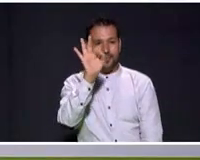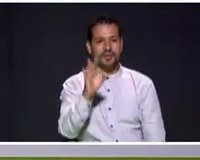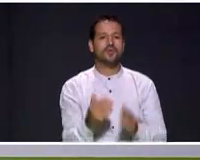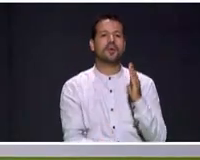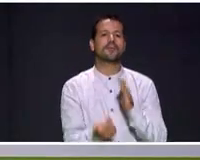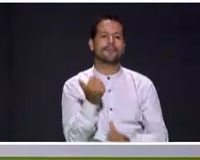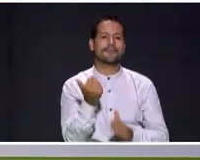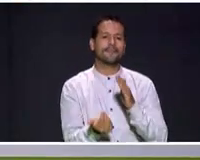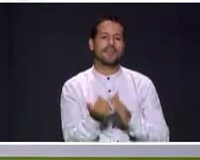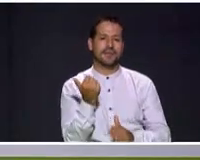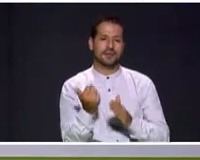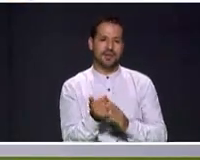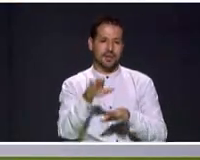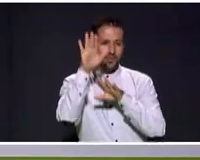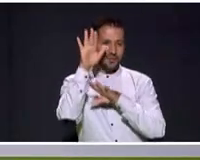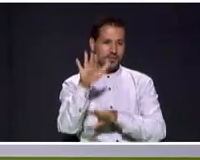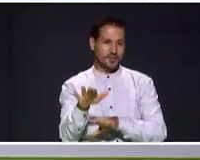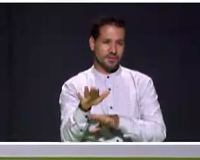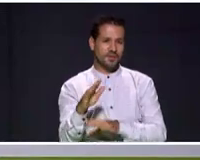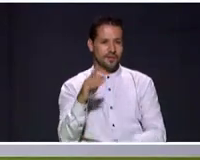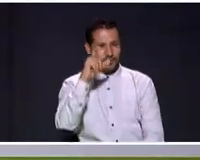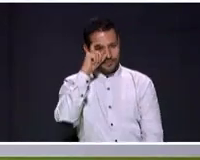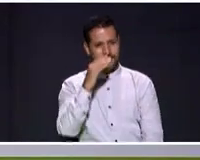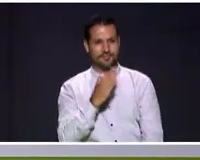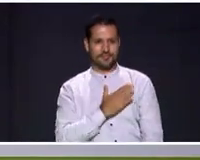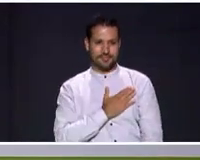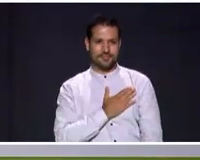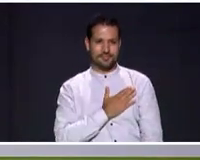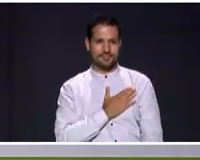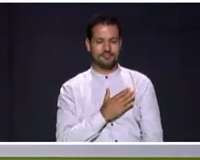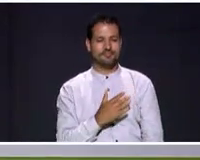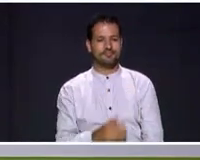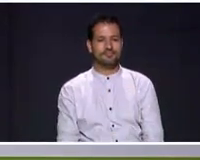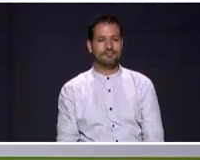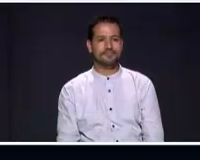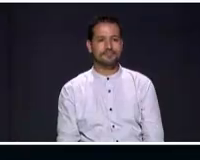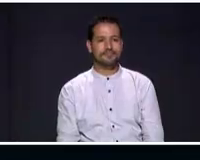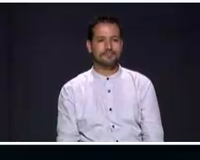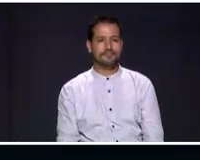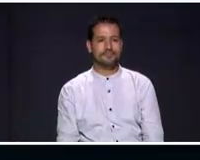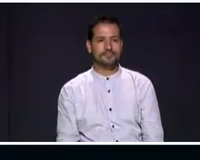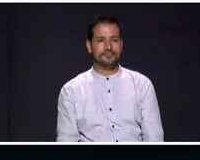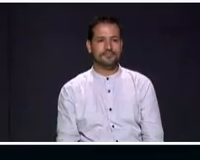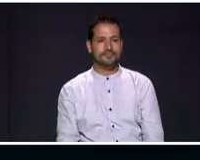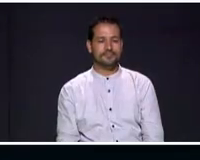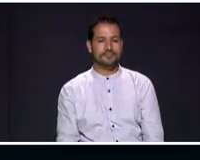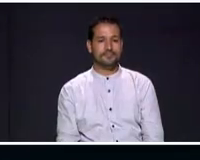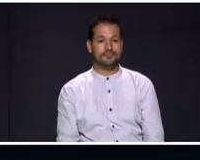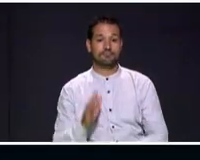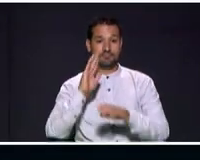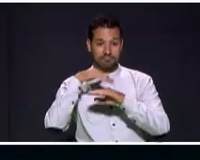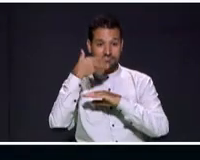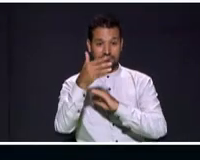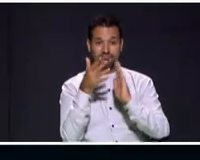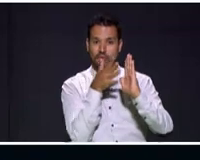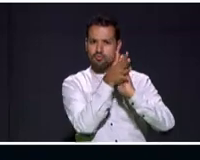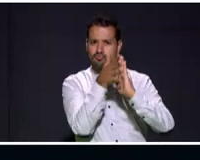bloque entonces con el candidato del centro democrático lo escuchamos luego del anuncio de igual márquez